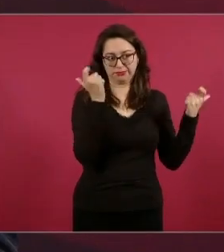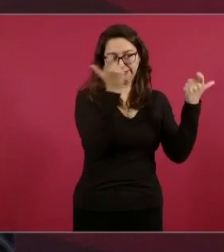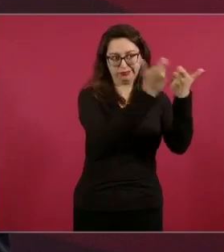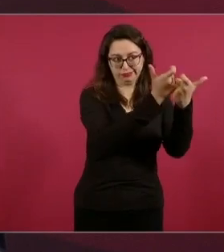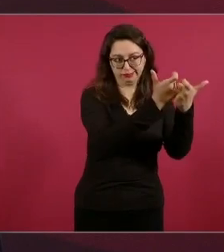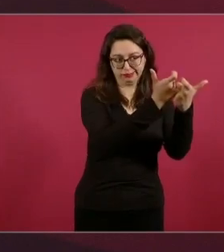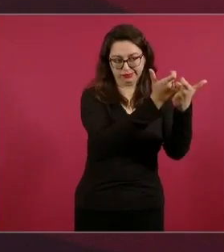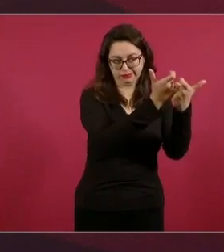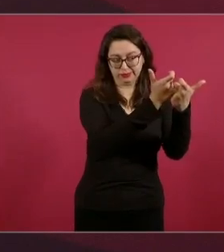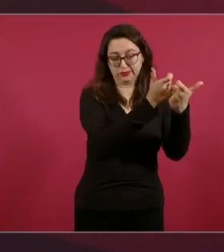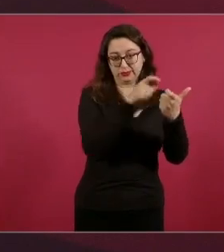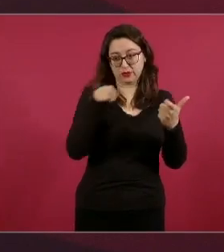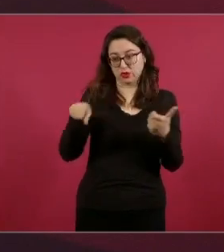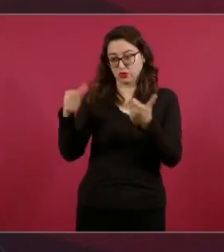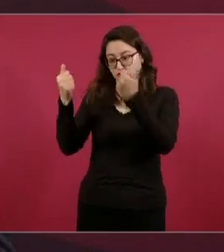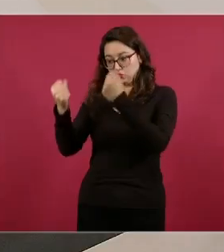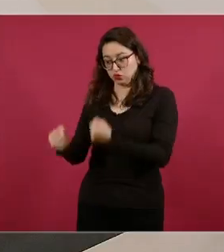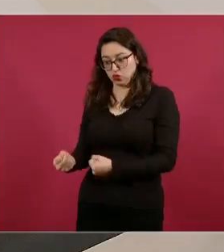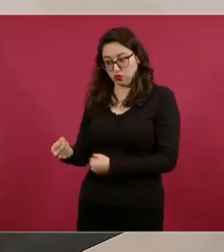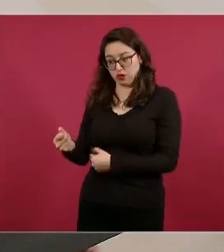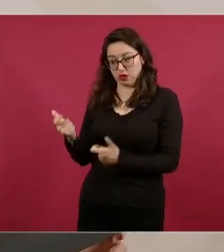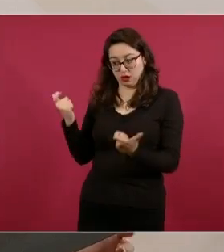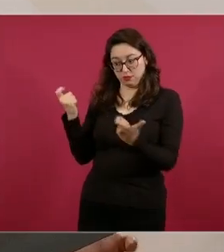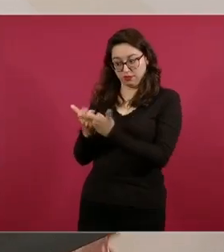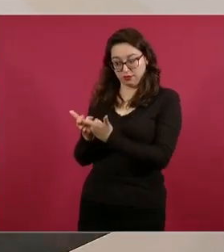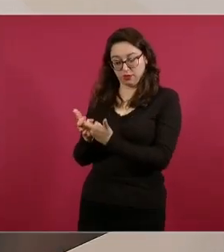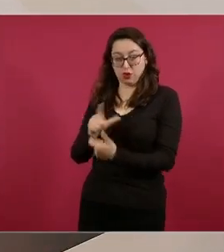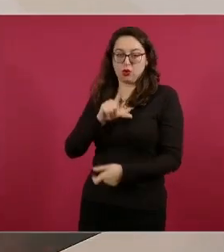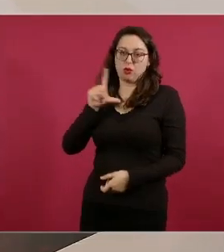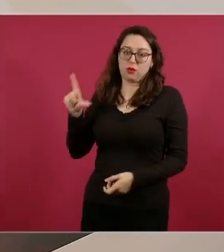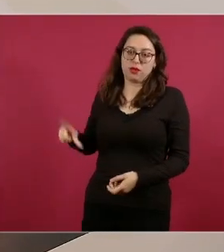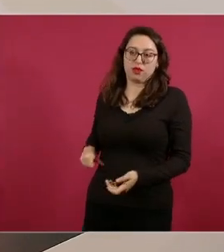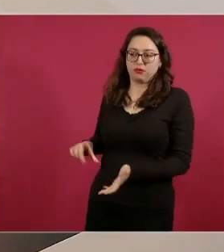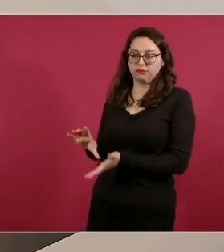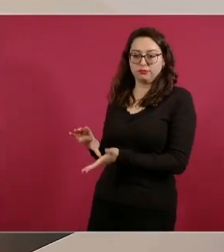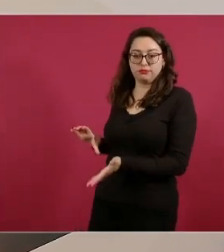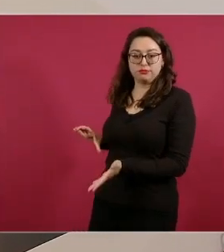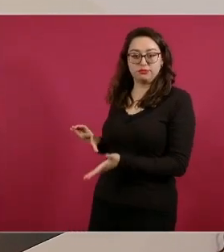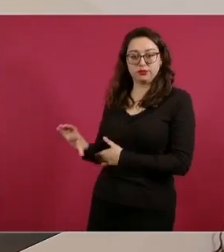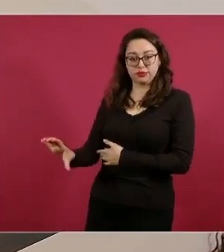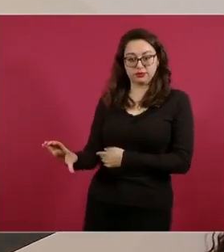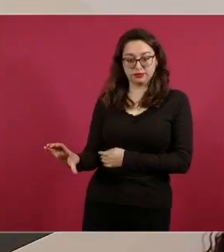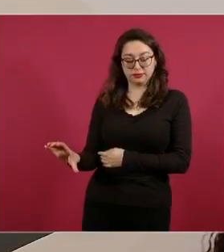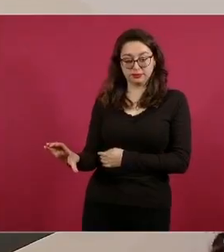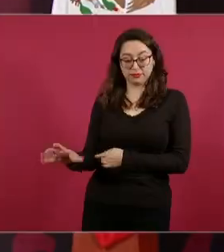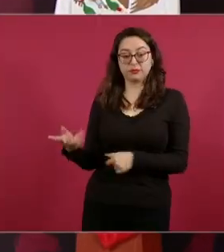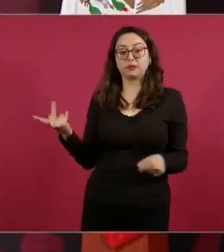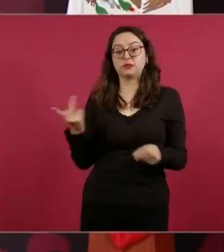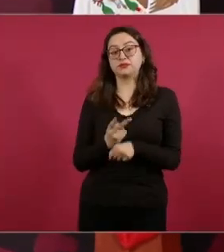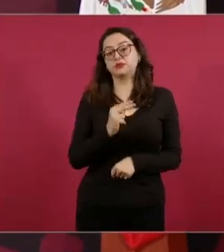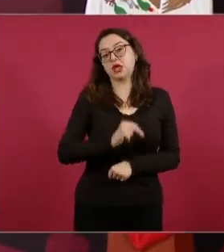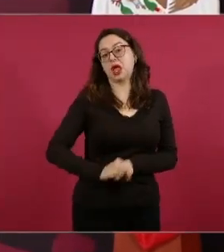Y no quiere decir que se abandone el norte, no, es que había un desequilibrio ya